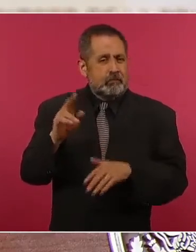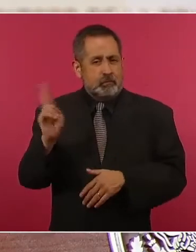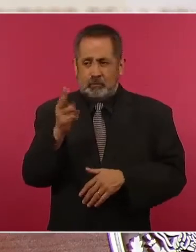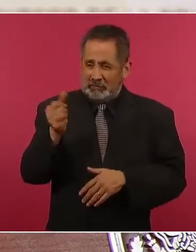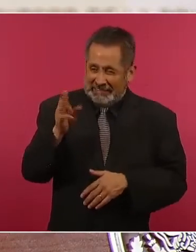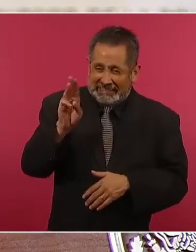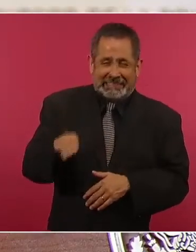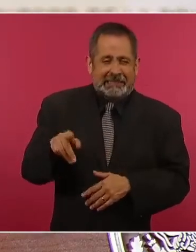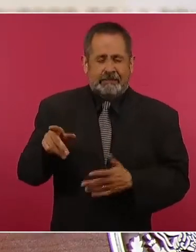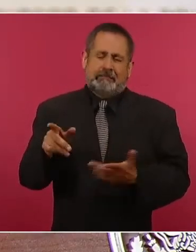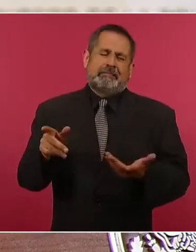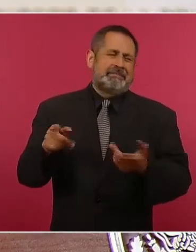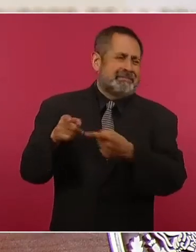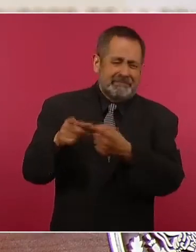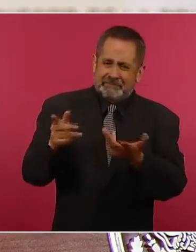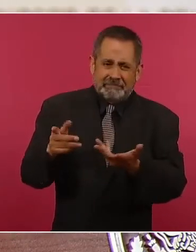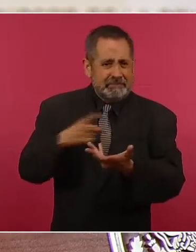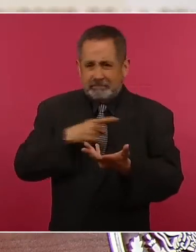mucho menos la UNAM.